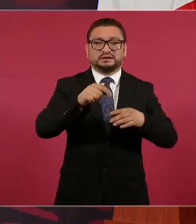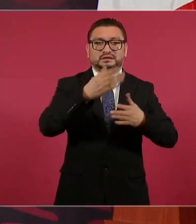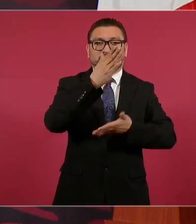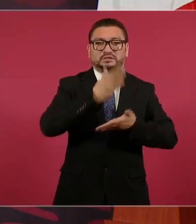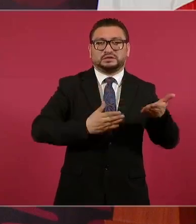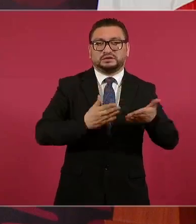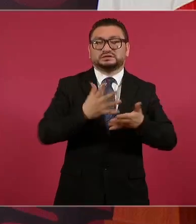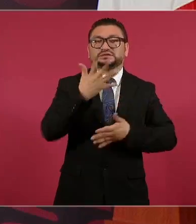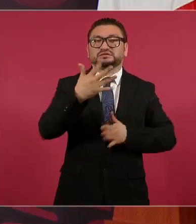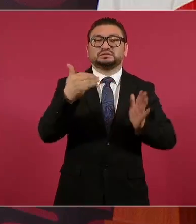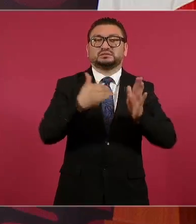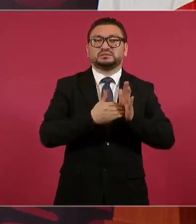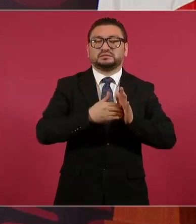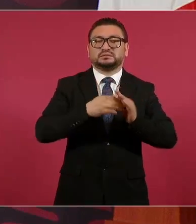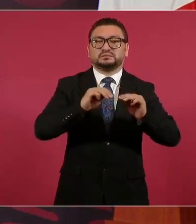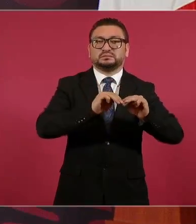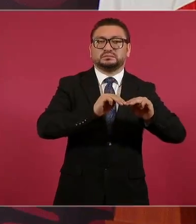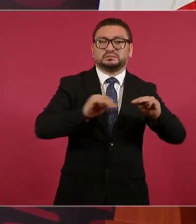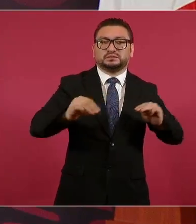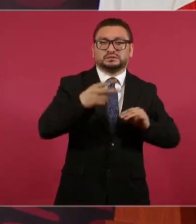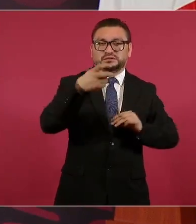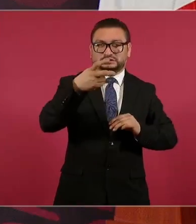5,000 metros cuadrados,